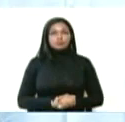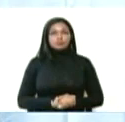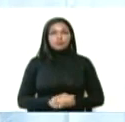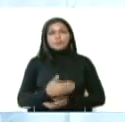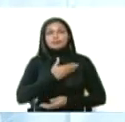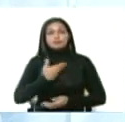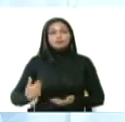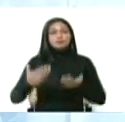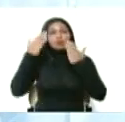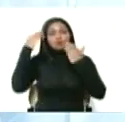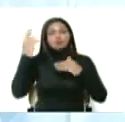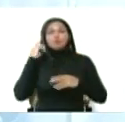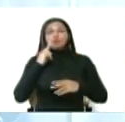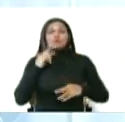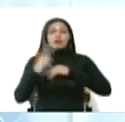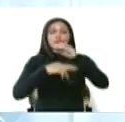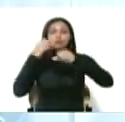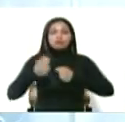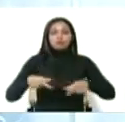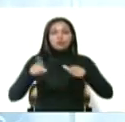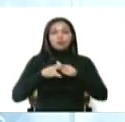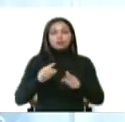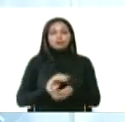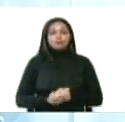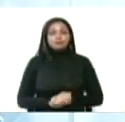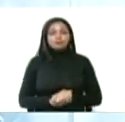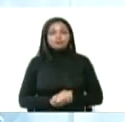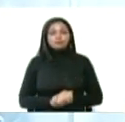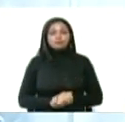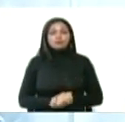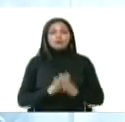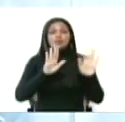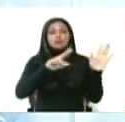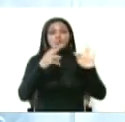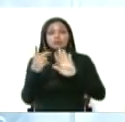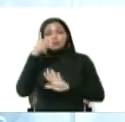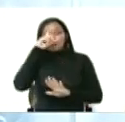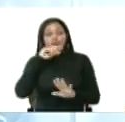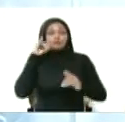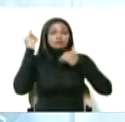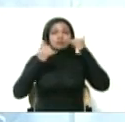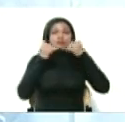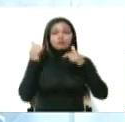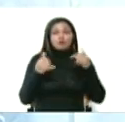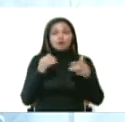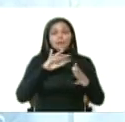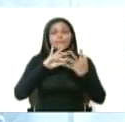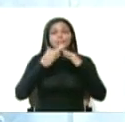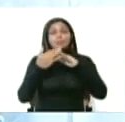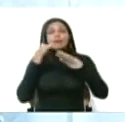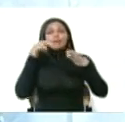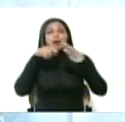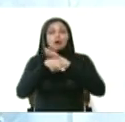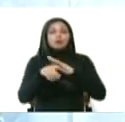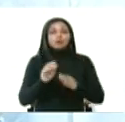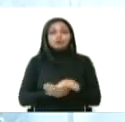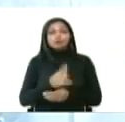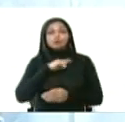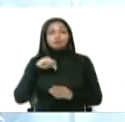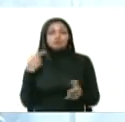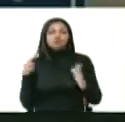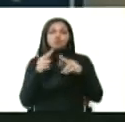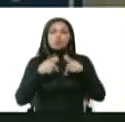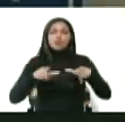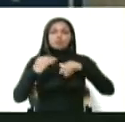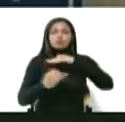Presidente, un saludo bolivariano y revolucionario en estos 17 años de celebración de Barrio Adentro. Nos encontramos ahorita